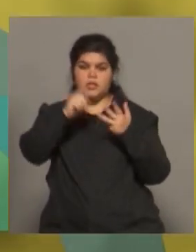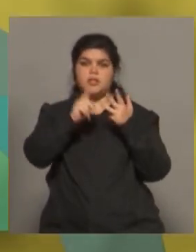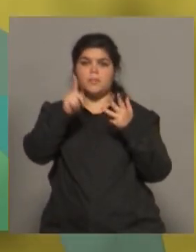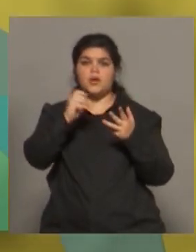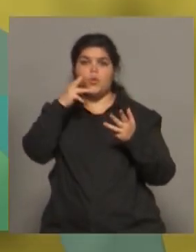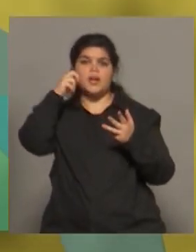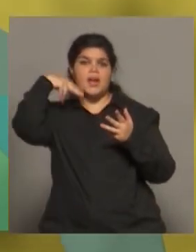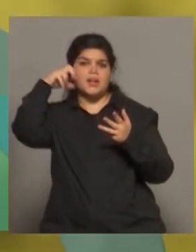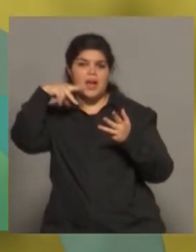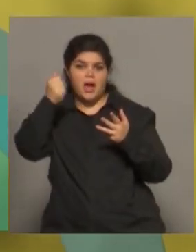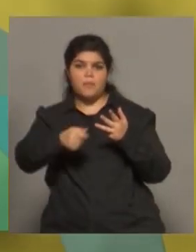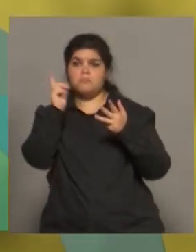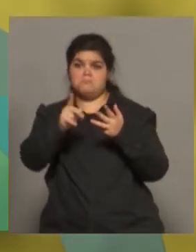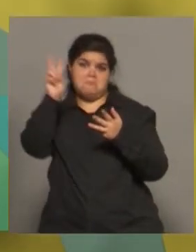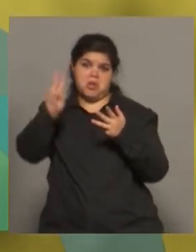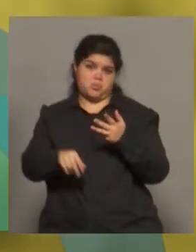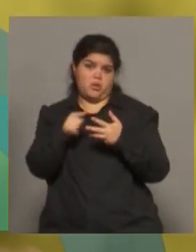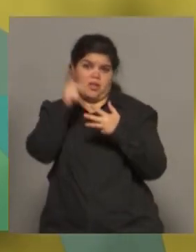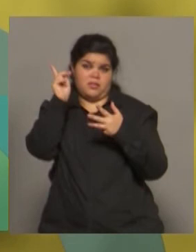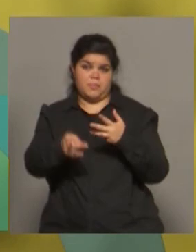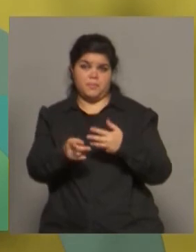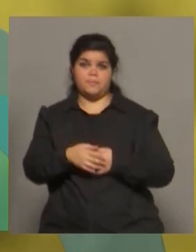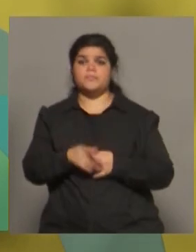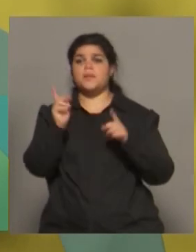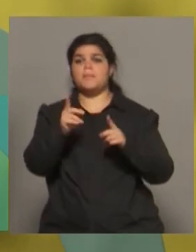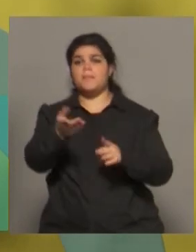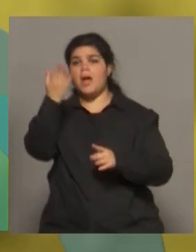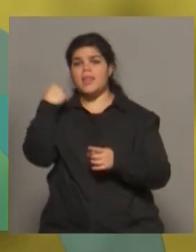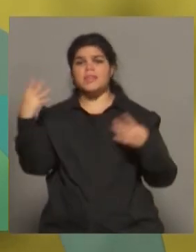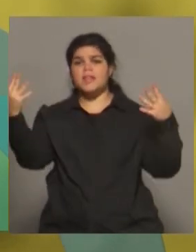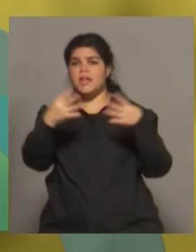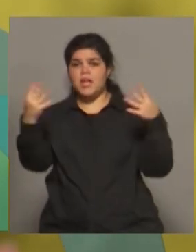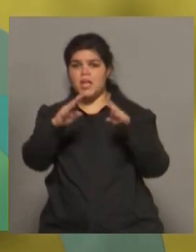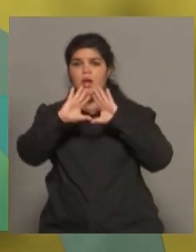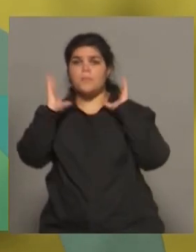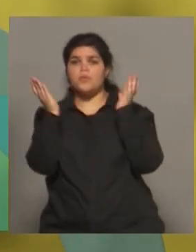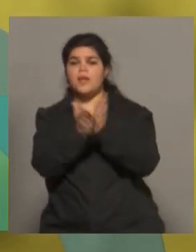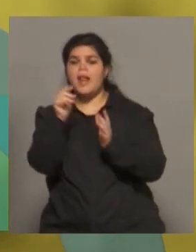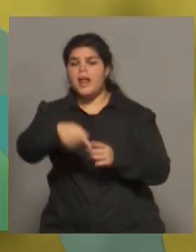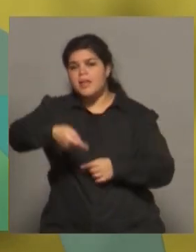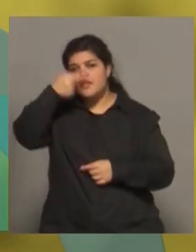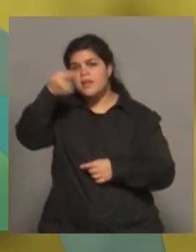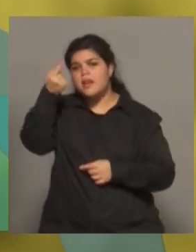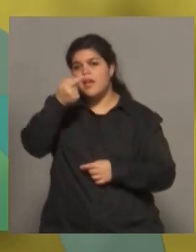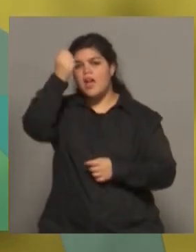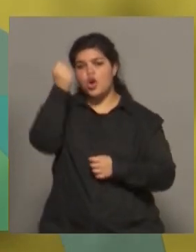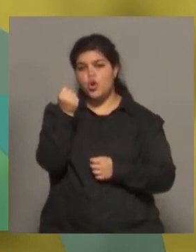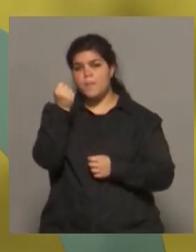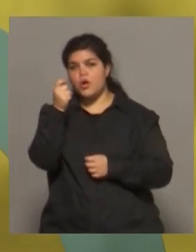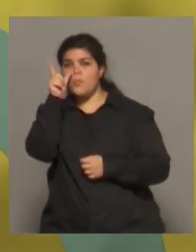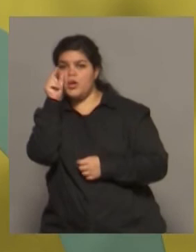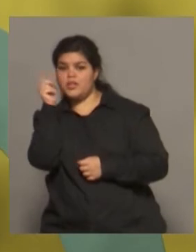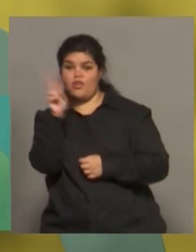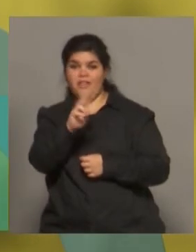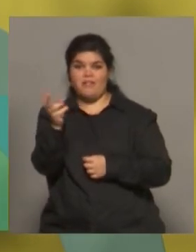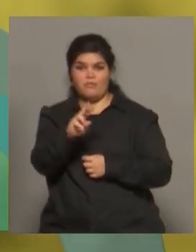está Venezuela. Como las demás guerras que han habido mundiales, son por intereses económicos y políticos. Y